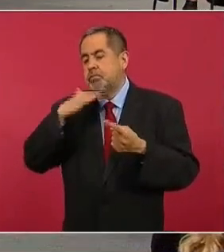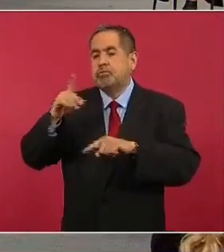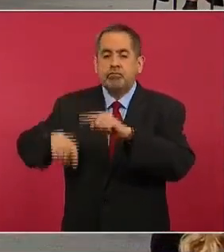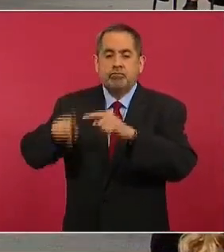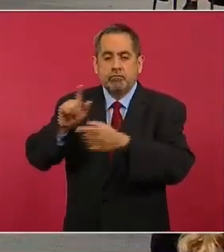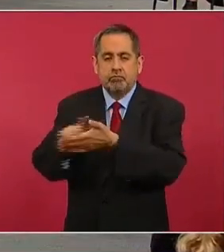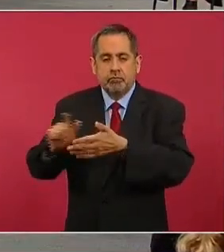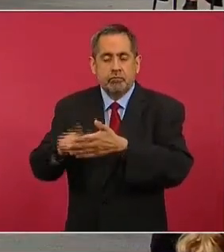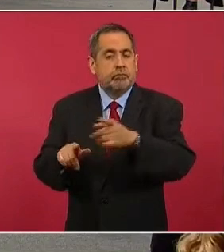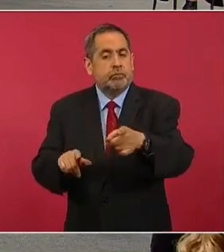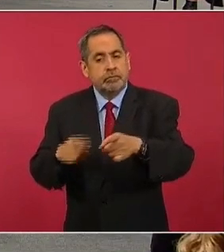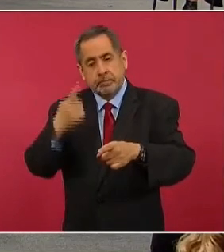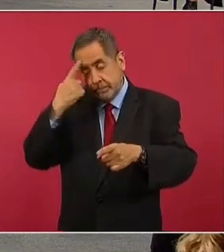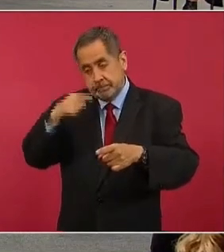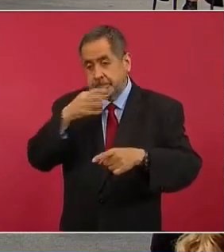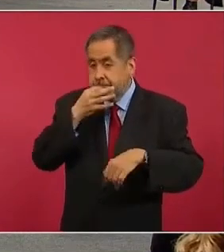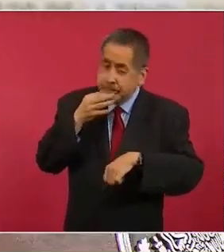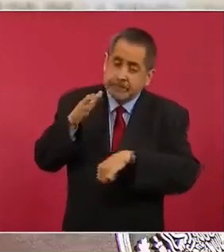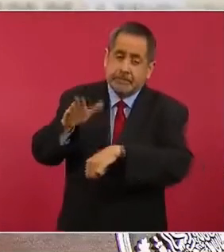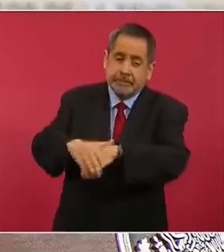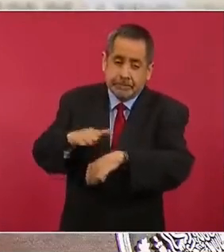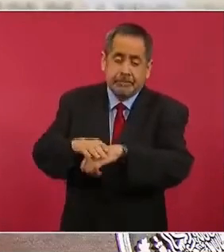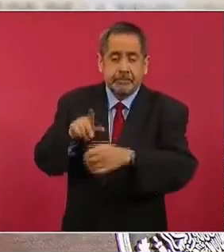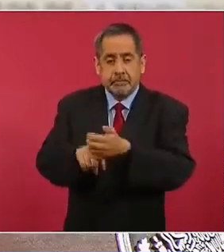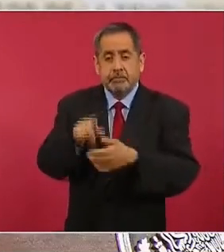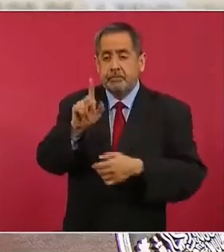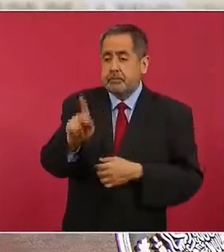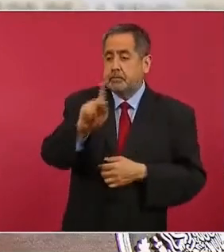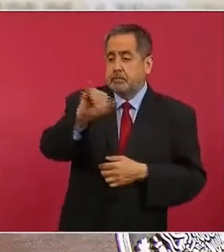Y eso decíamos para el Poder Judicial.